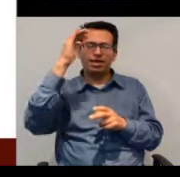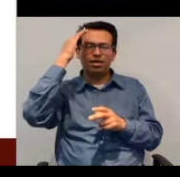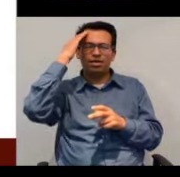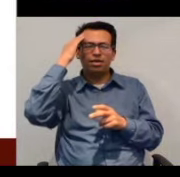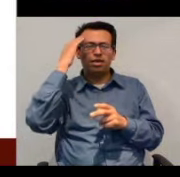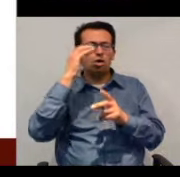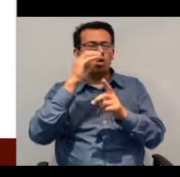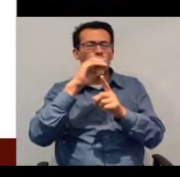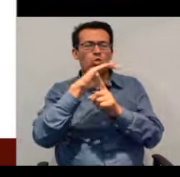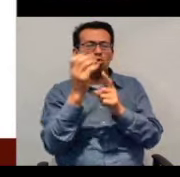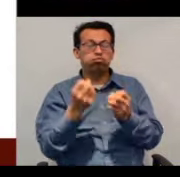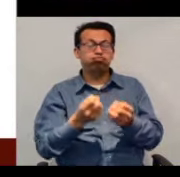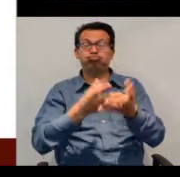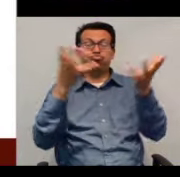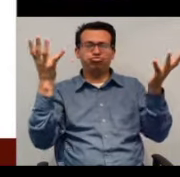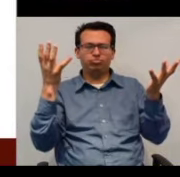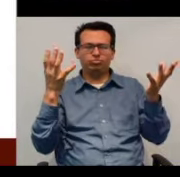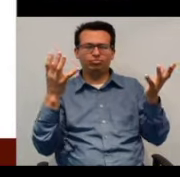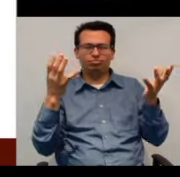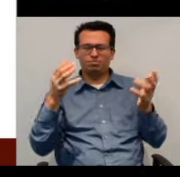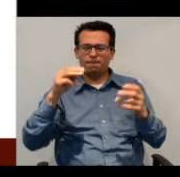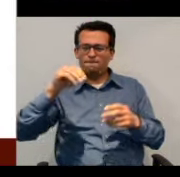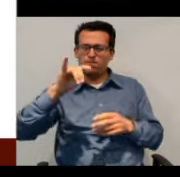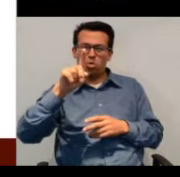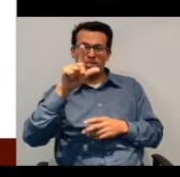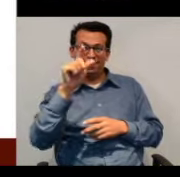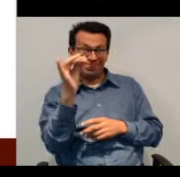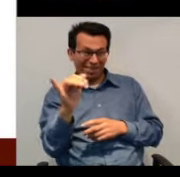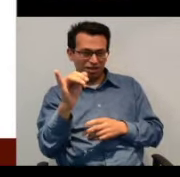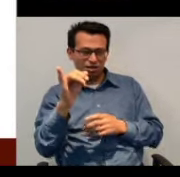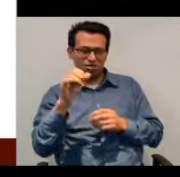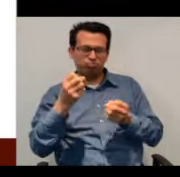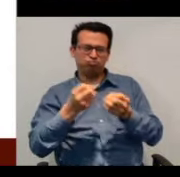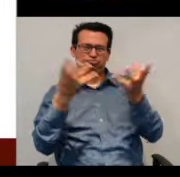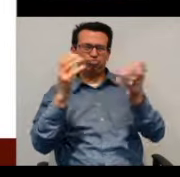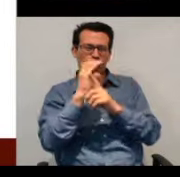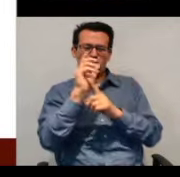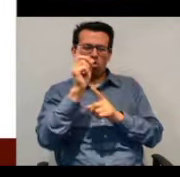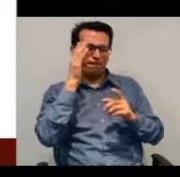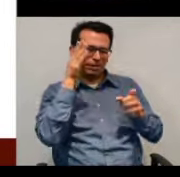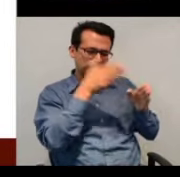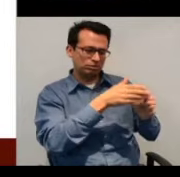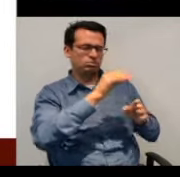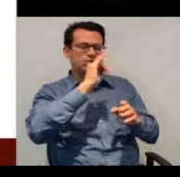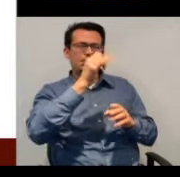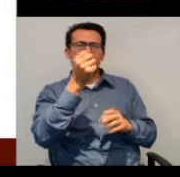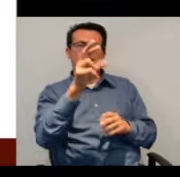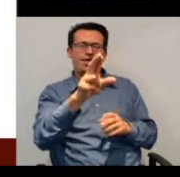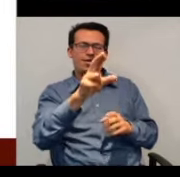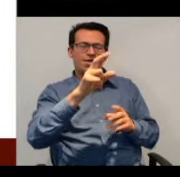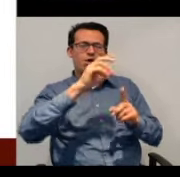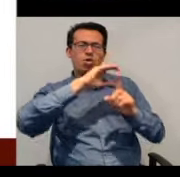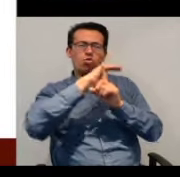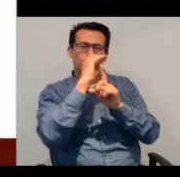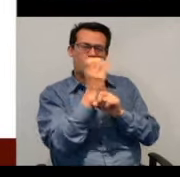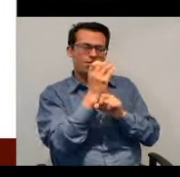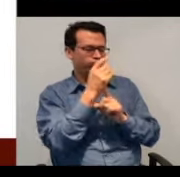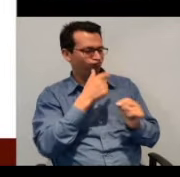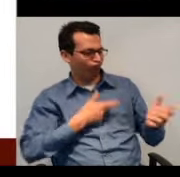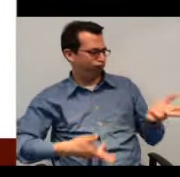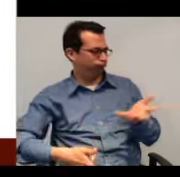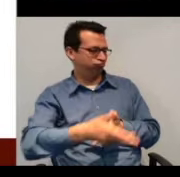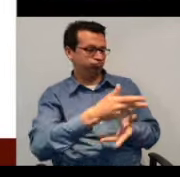es definitivamente relevante para todo lo que es el tema del diálogo de saberes. Si no hay diálogo de